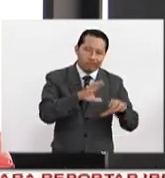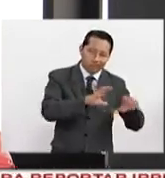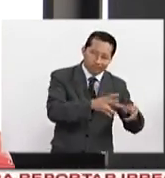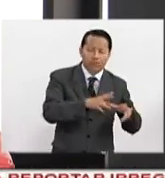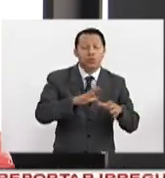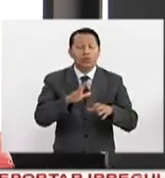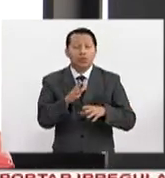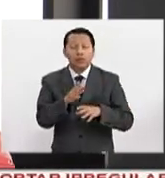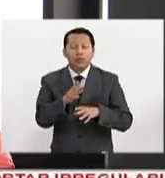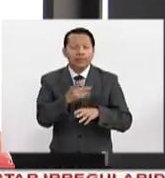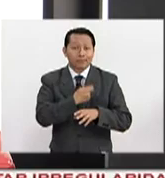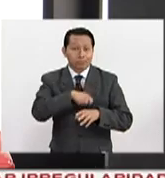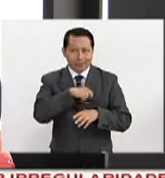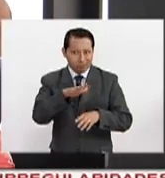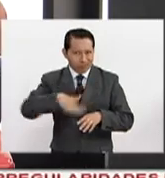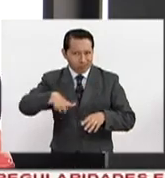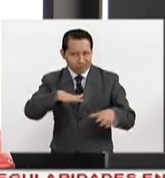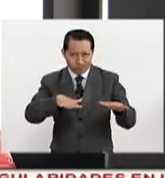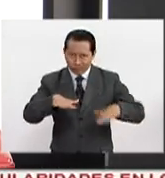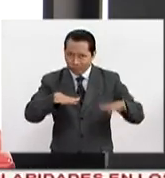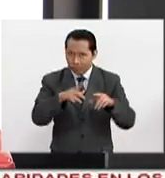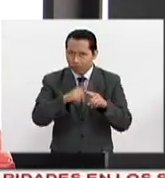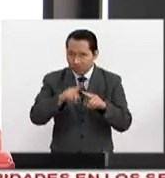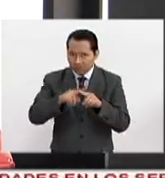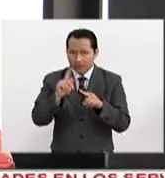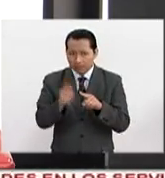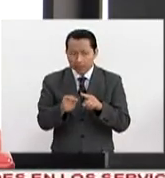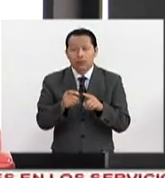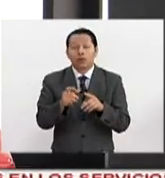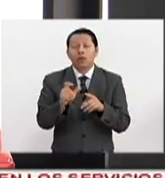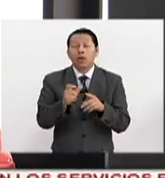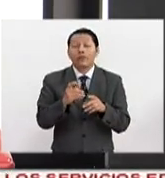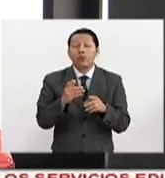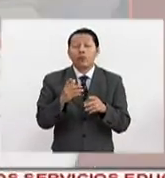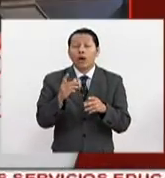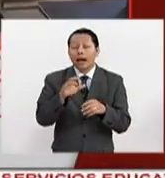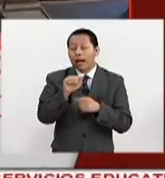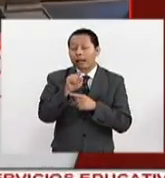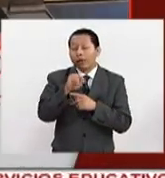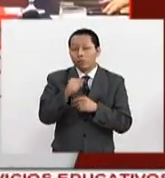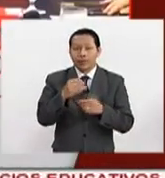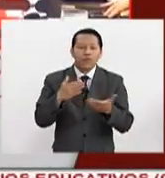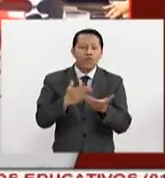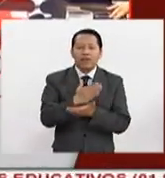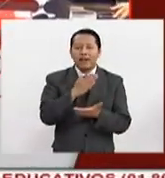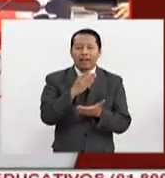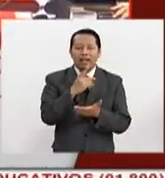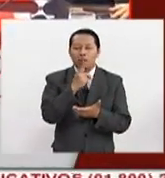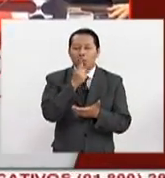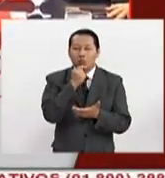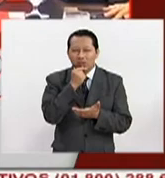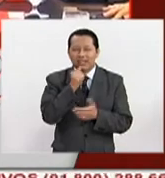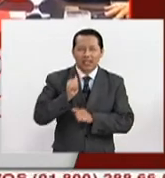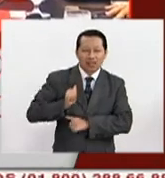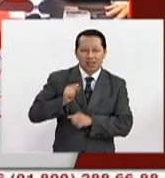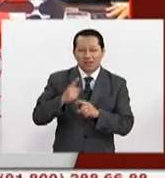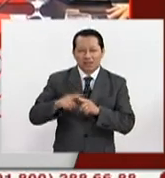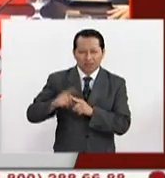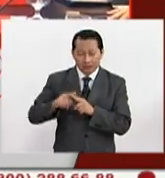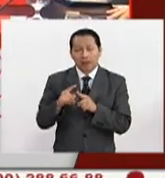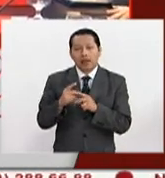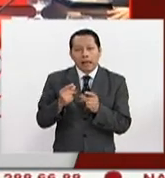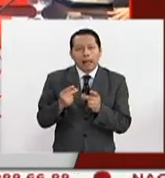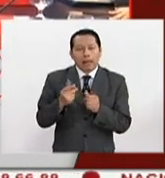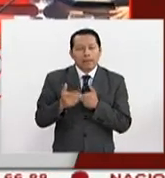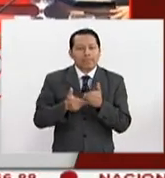del 1 de octubre de la actuación de la Guardia Civil en Cataluña, pues bueno, este proceso se aceleró